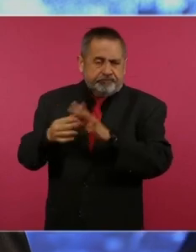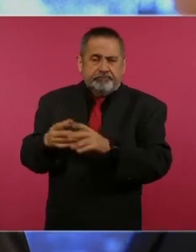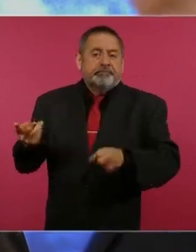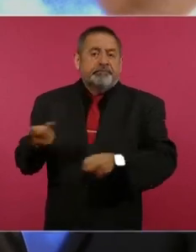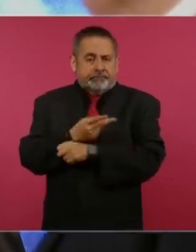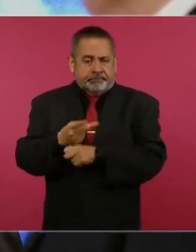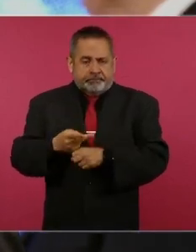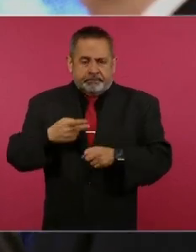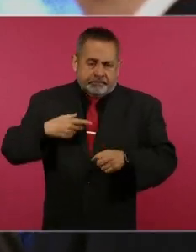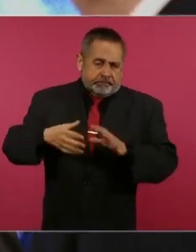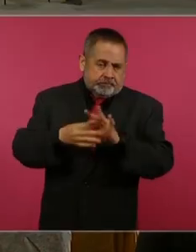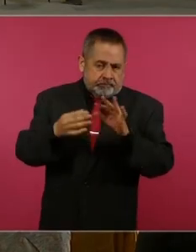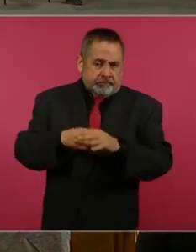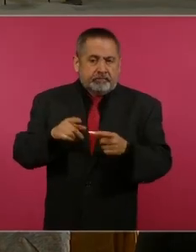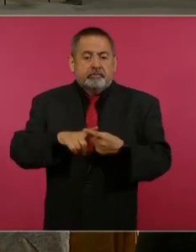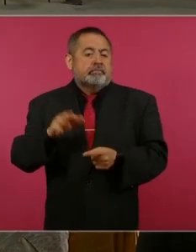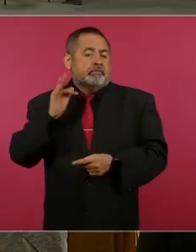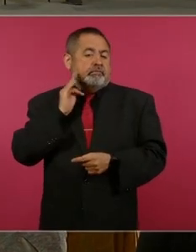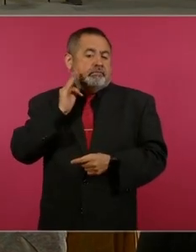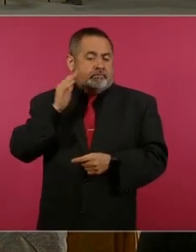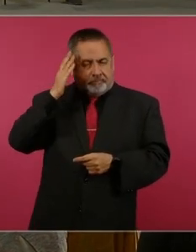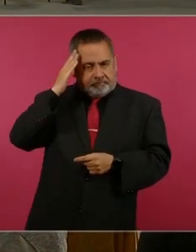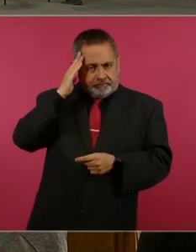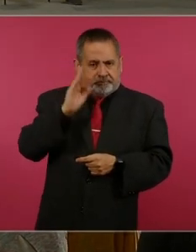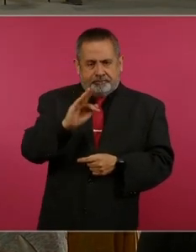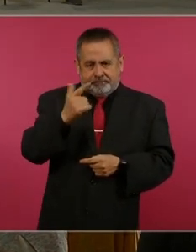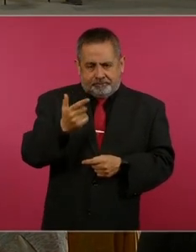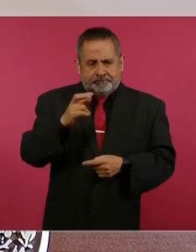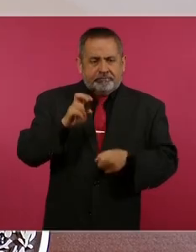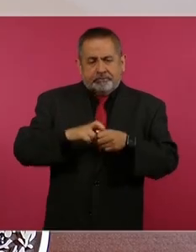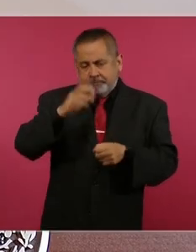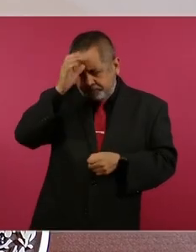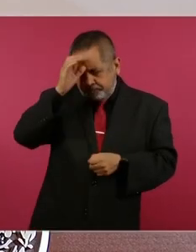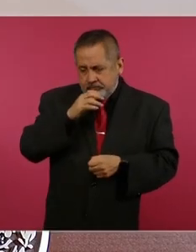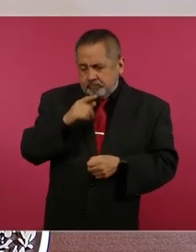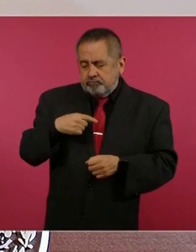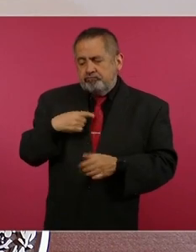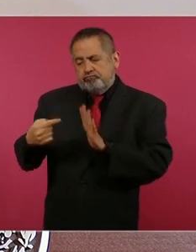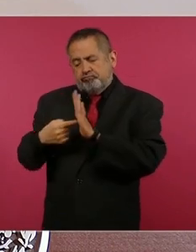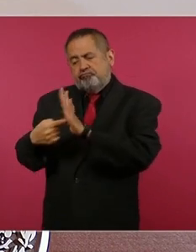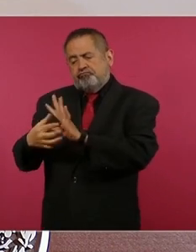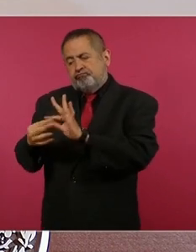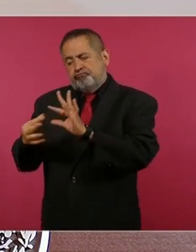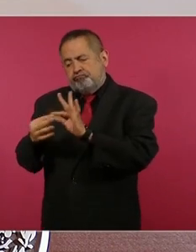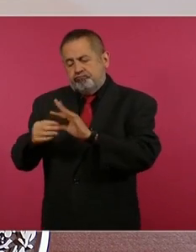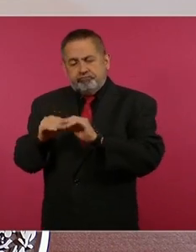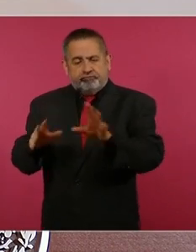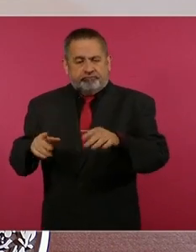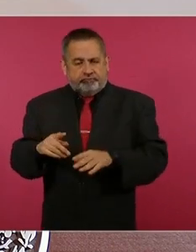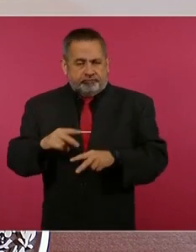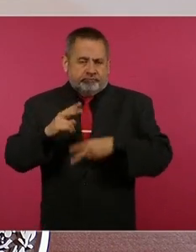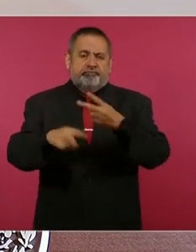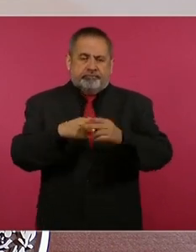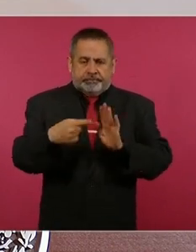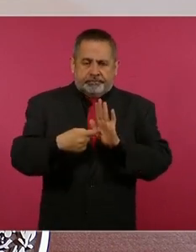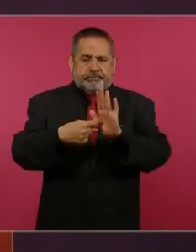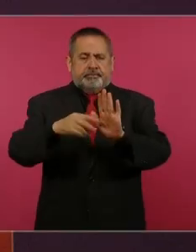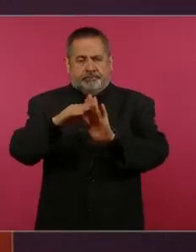que señalaron la Fiscalía General del Estado de Coahuila recientemente, y que me permito